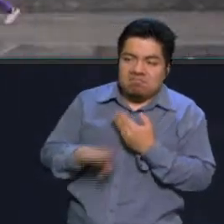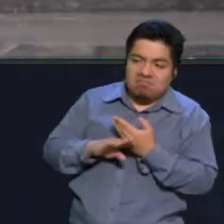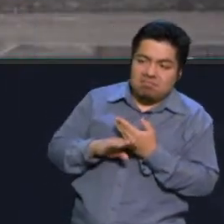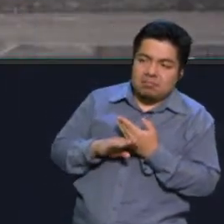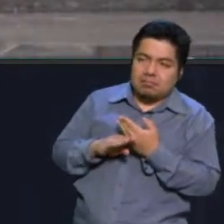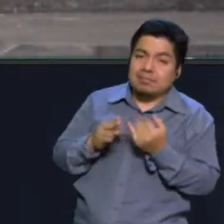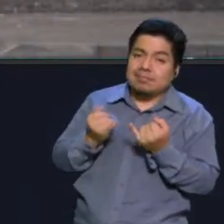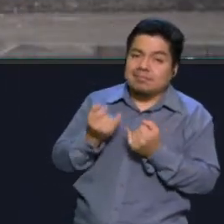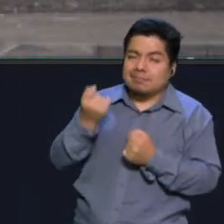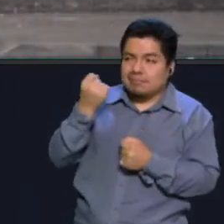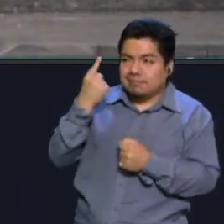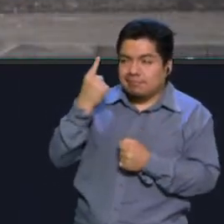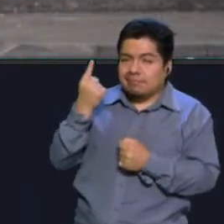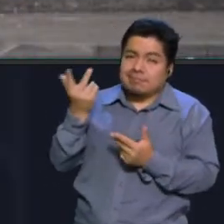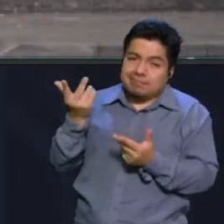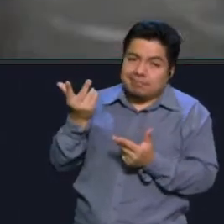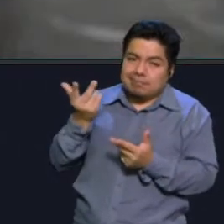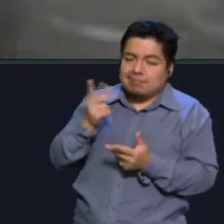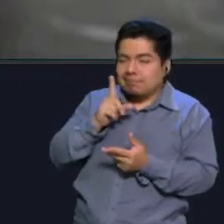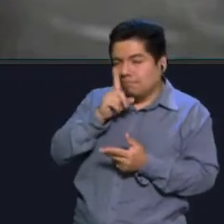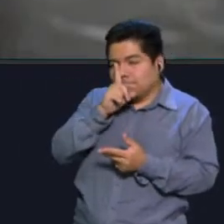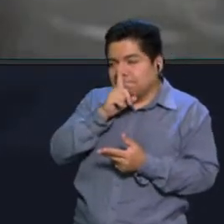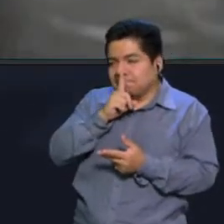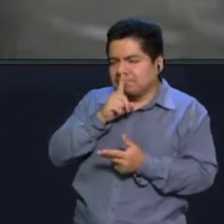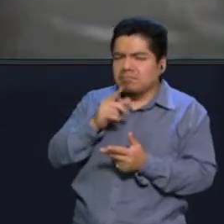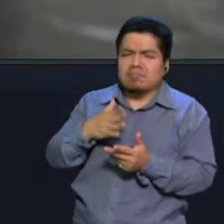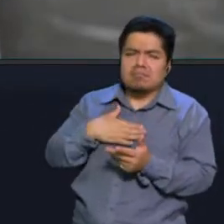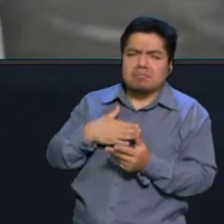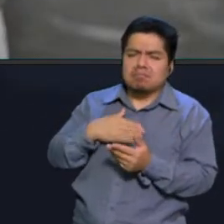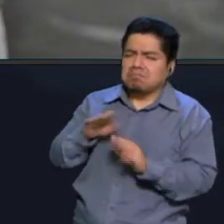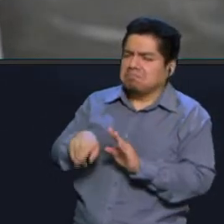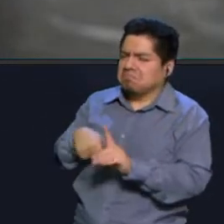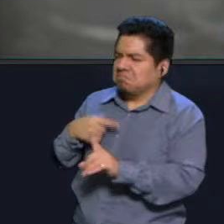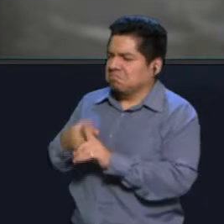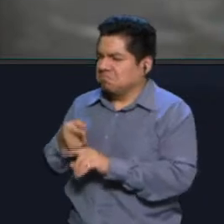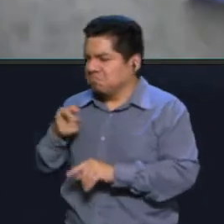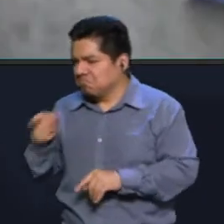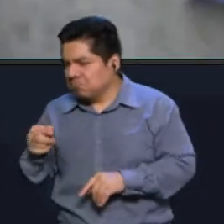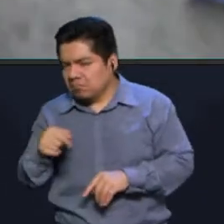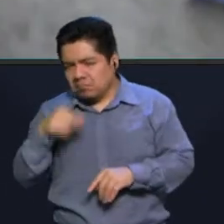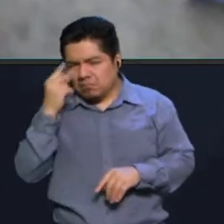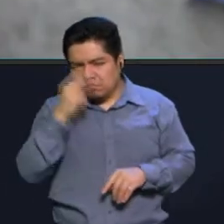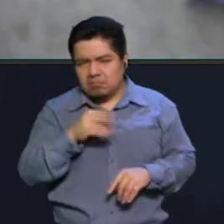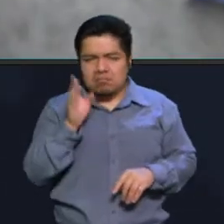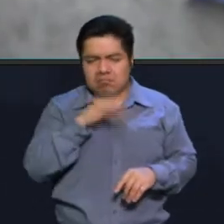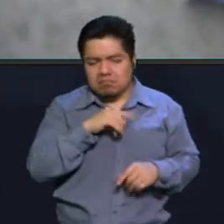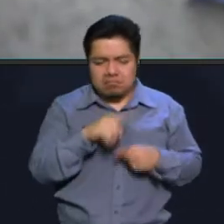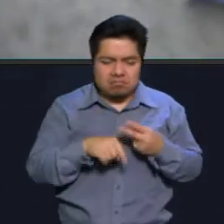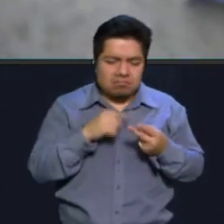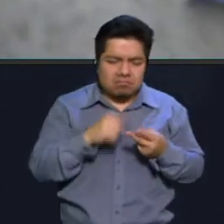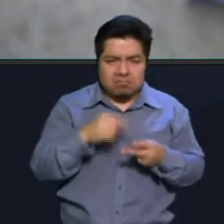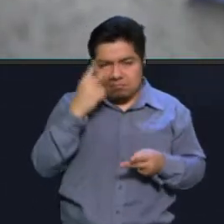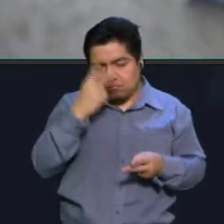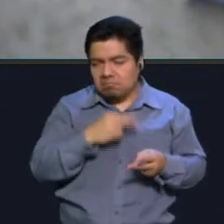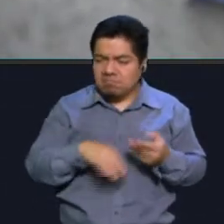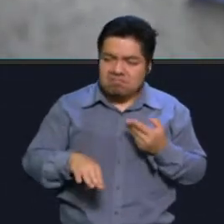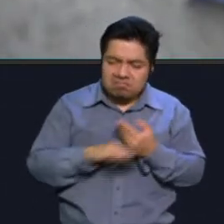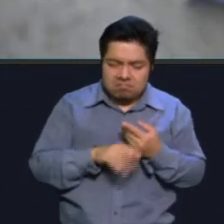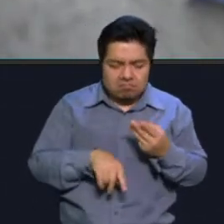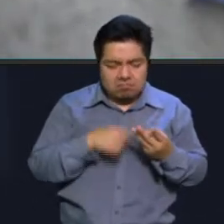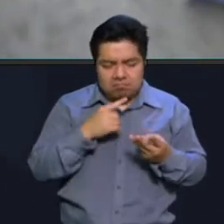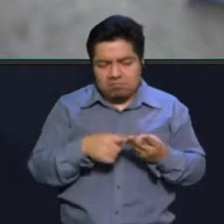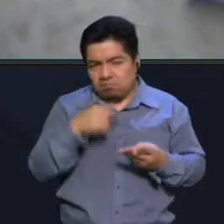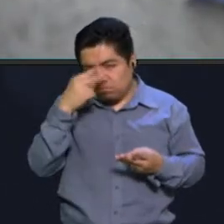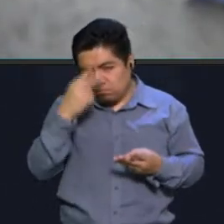que se inventa nuevamente una falacia para decir, pero es que México fue injerencista, México habló mal de nosotros y entonces